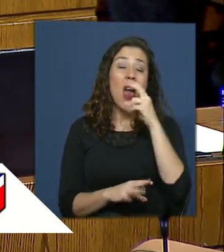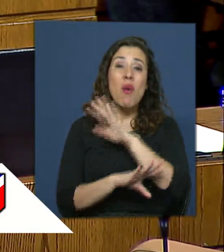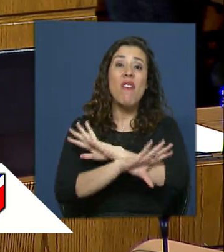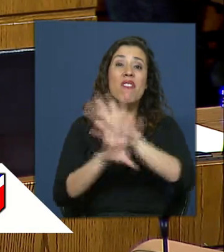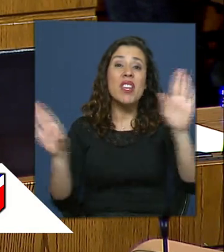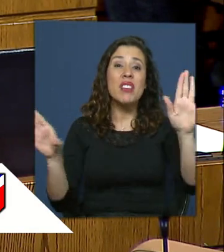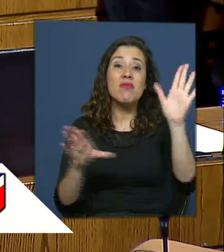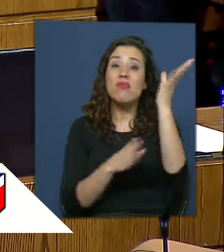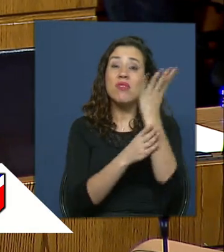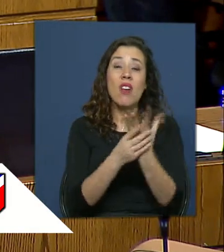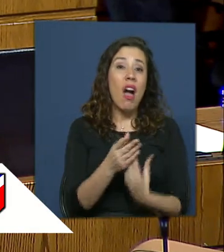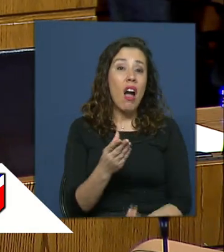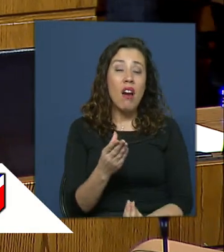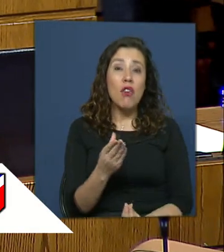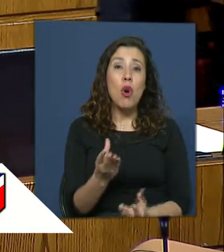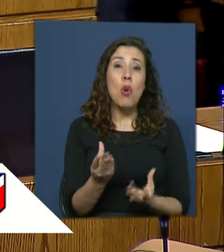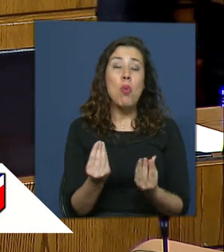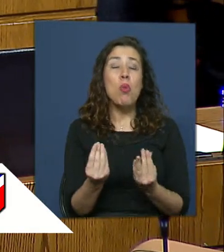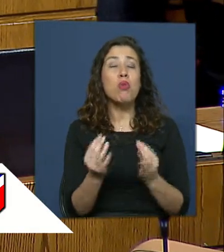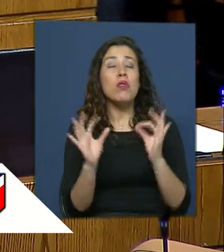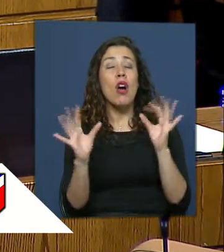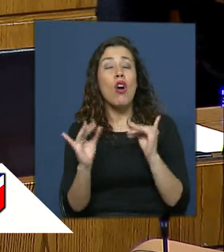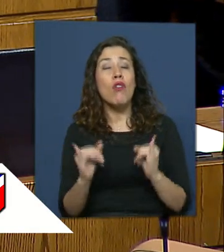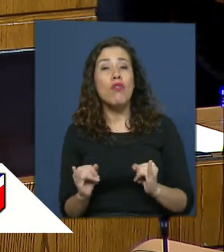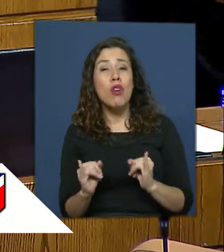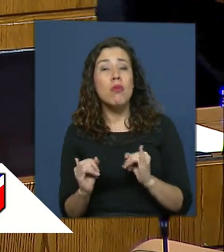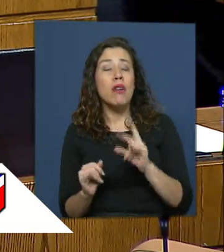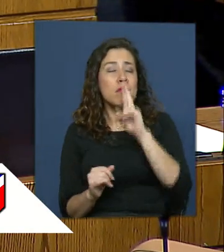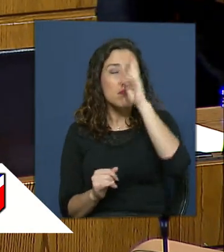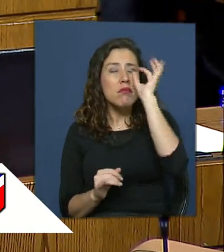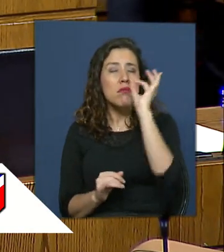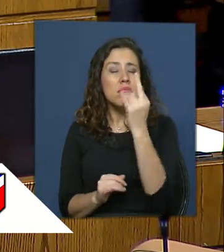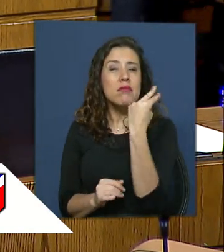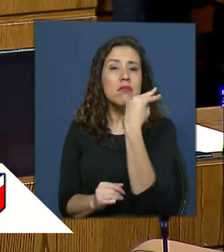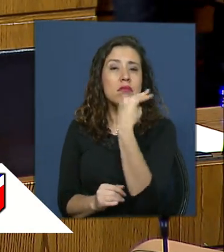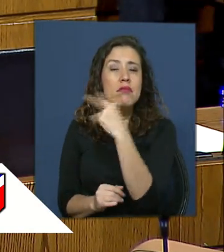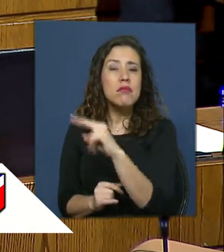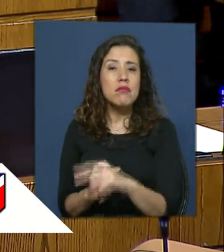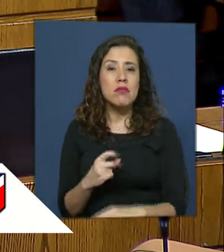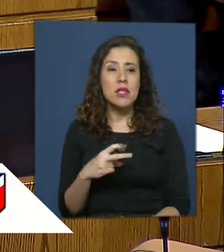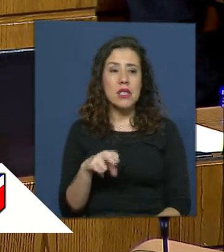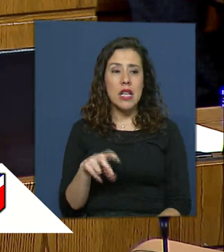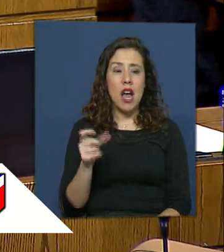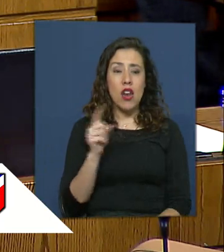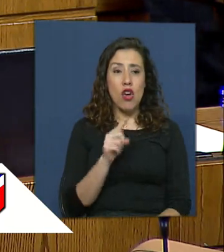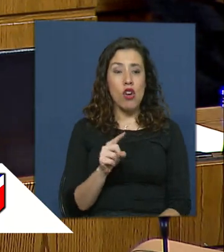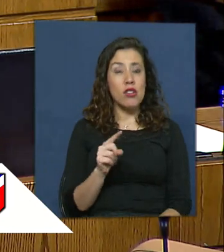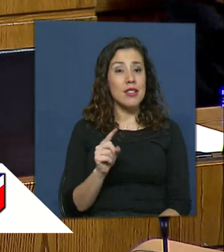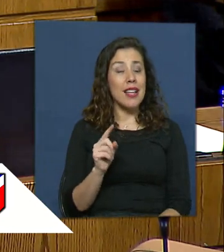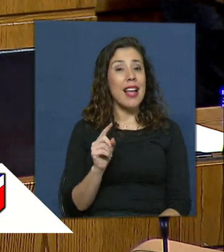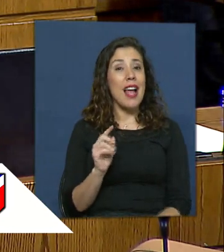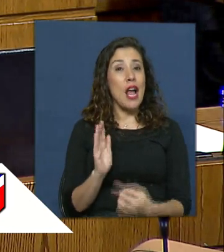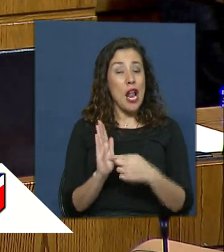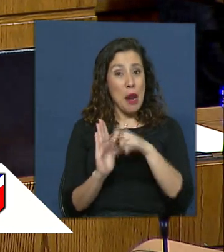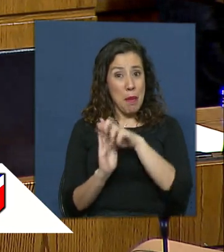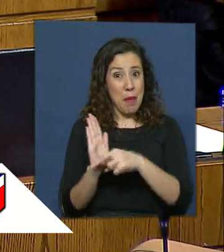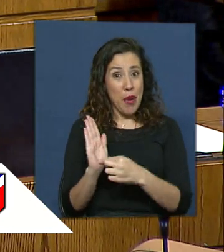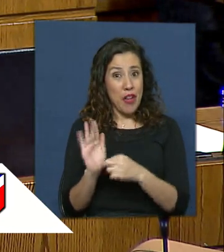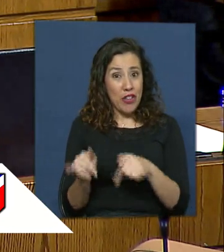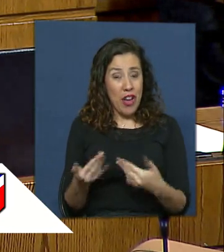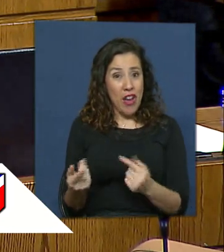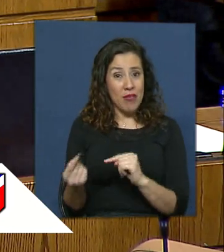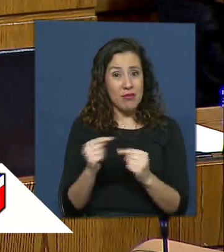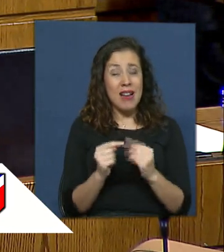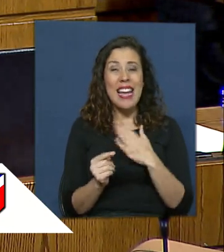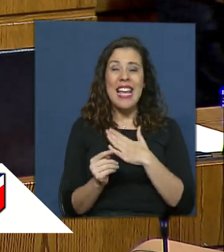originaria y muchos rasgos de la cultura ancestral de los changos. La iniciativa que discutimos hoy